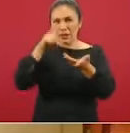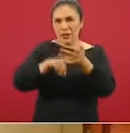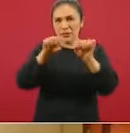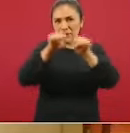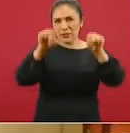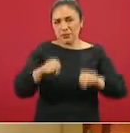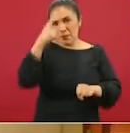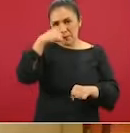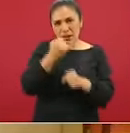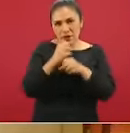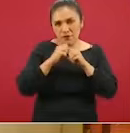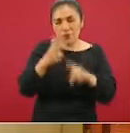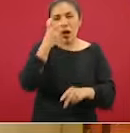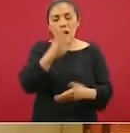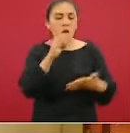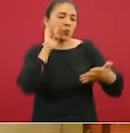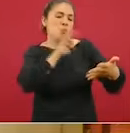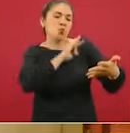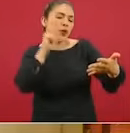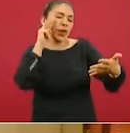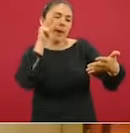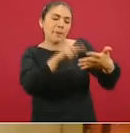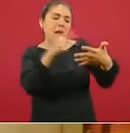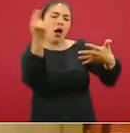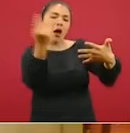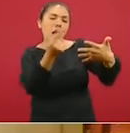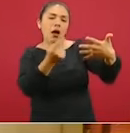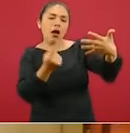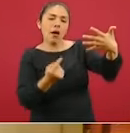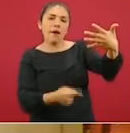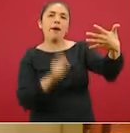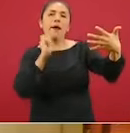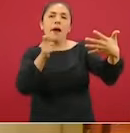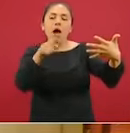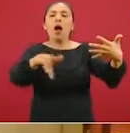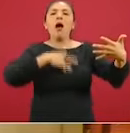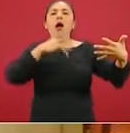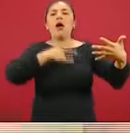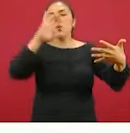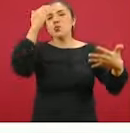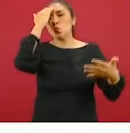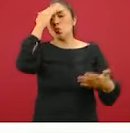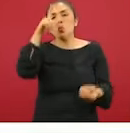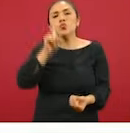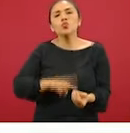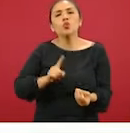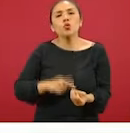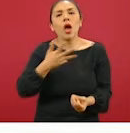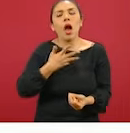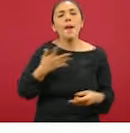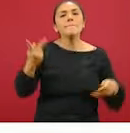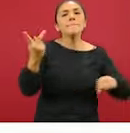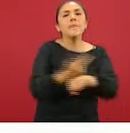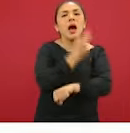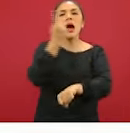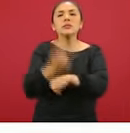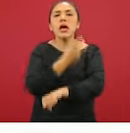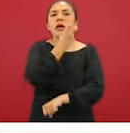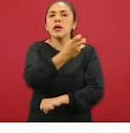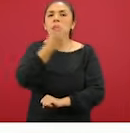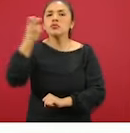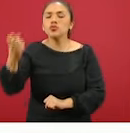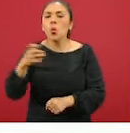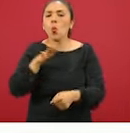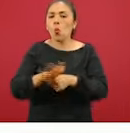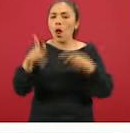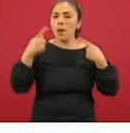información que nos permiten entonces en su momento conocer dónde están ocurriendo estos brotes, qué